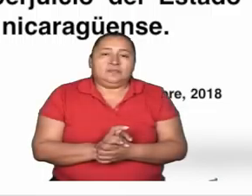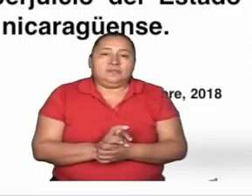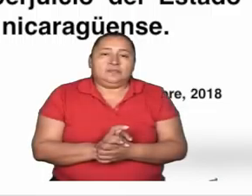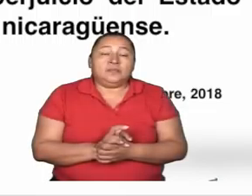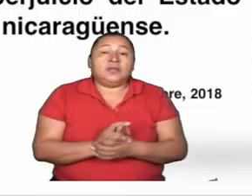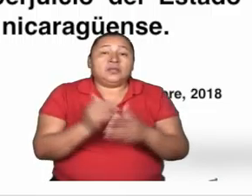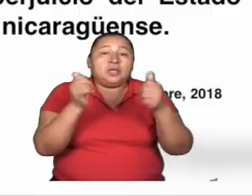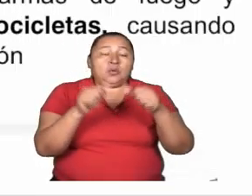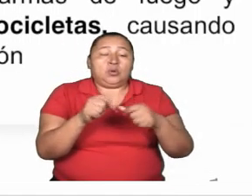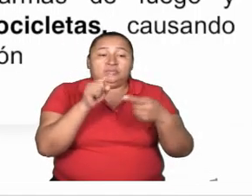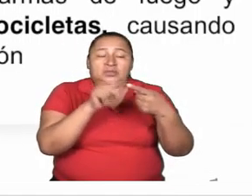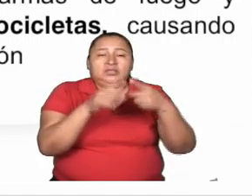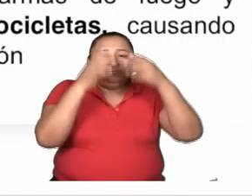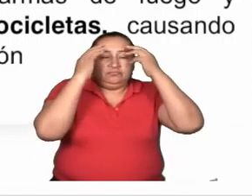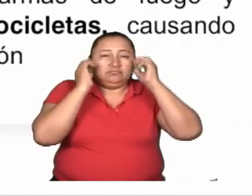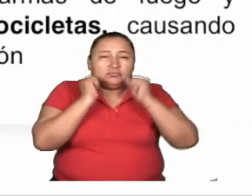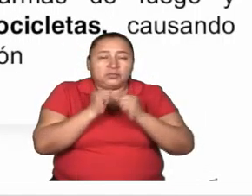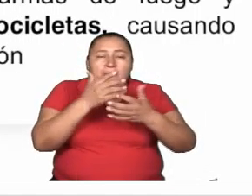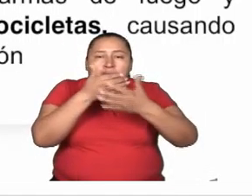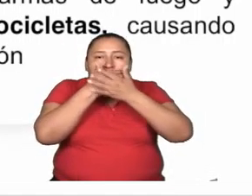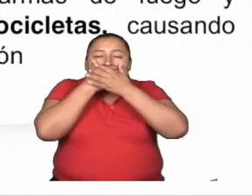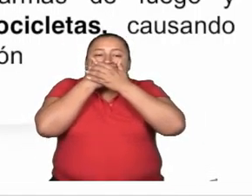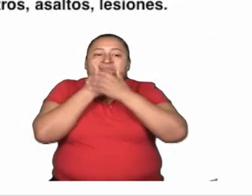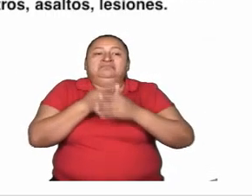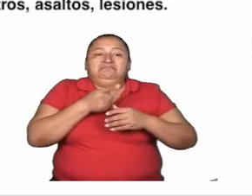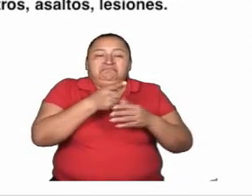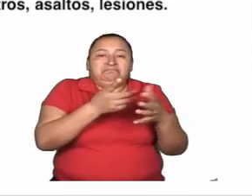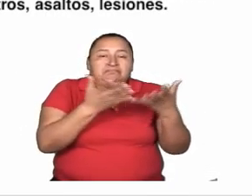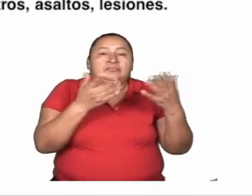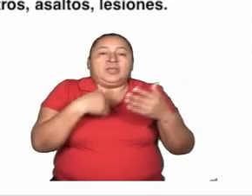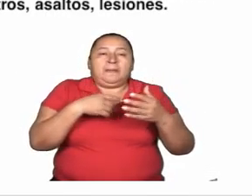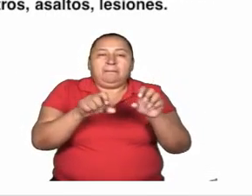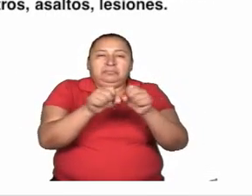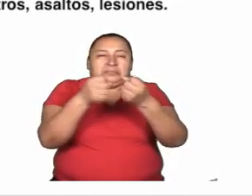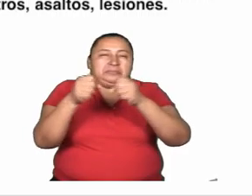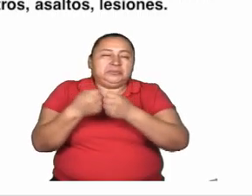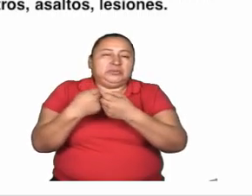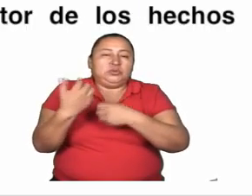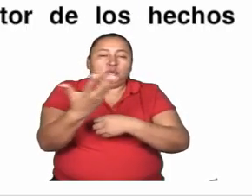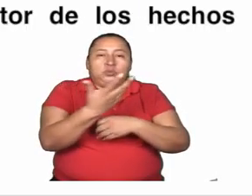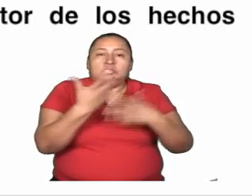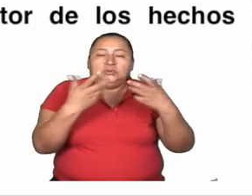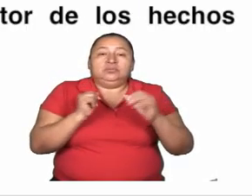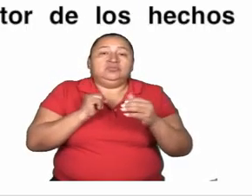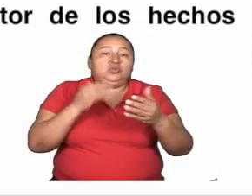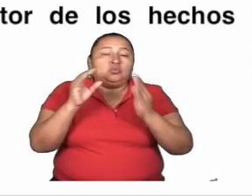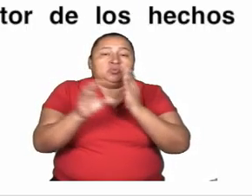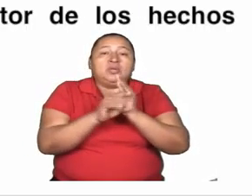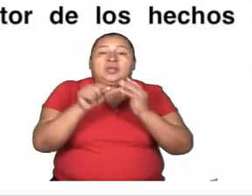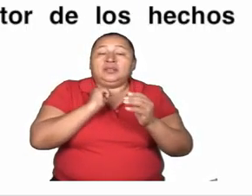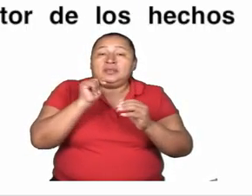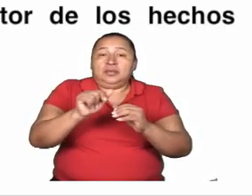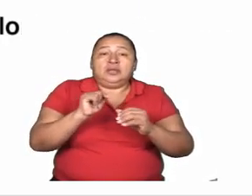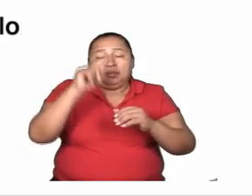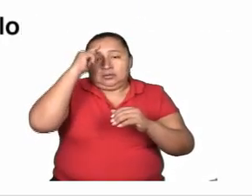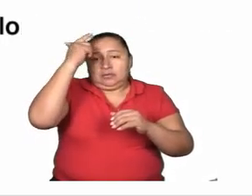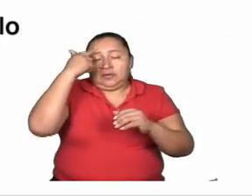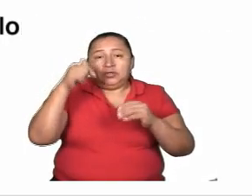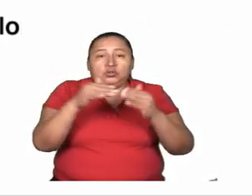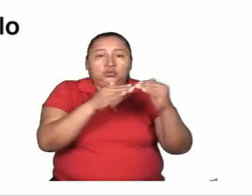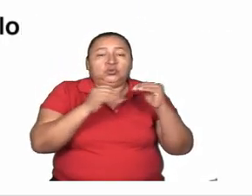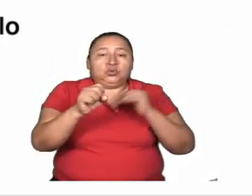Bajo los delitos de terrorismo, secuestro, asalto y daños en la propiedad pública en perjuicio del Estado y la sociedad nicaragüense, la